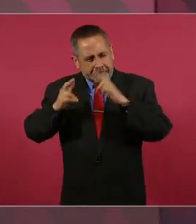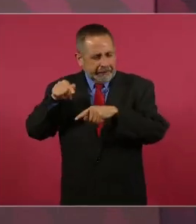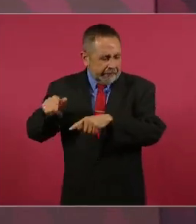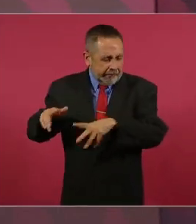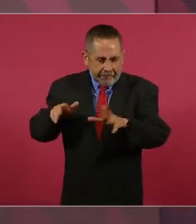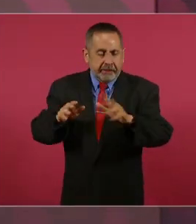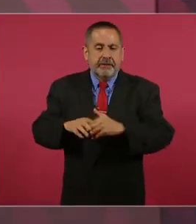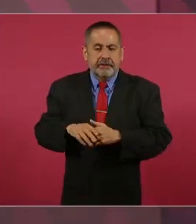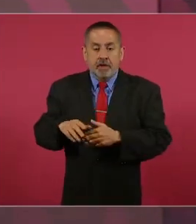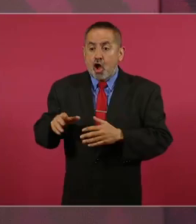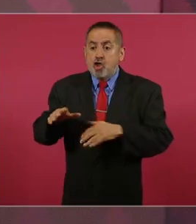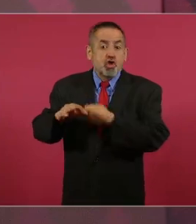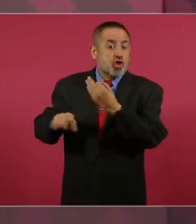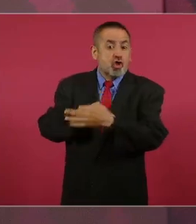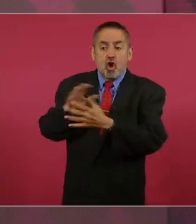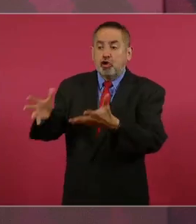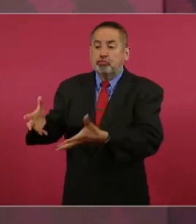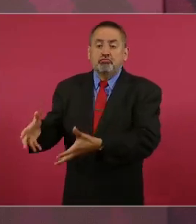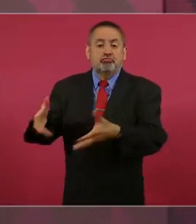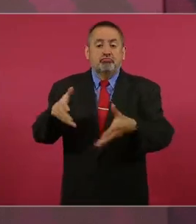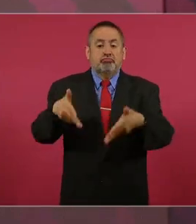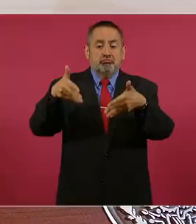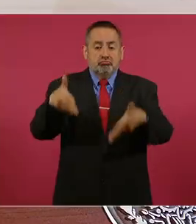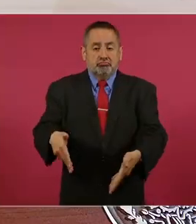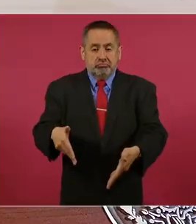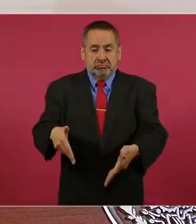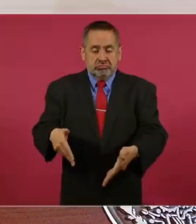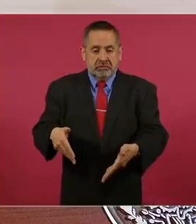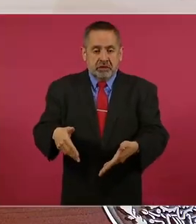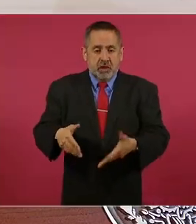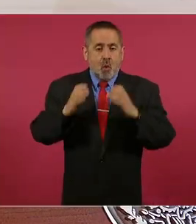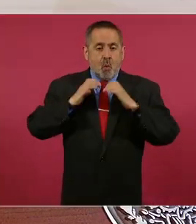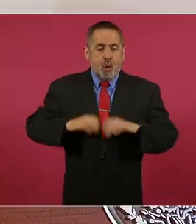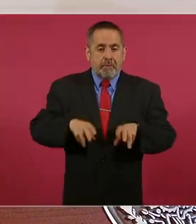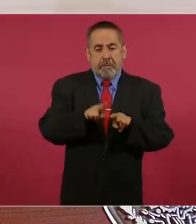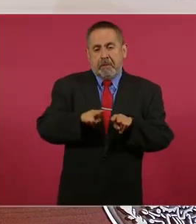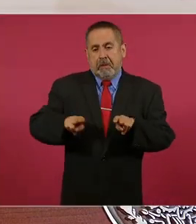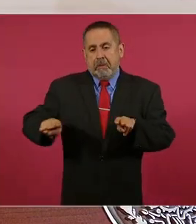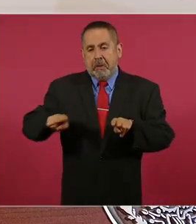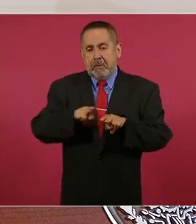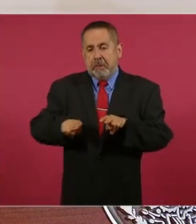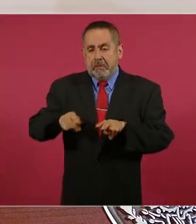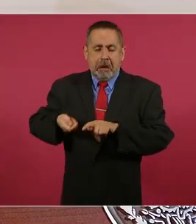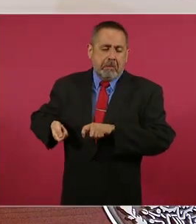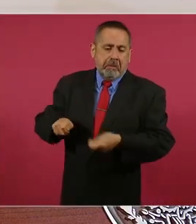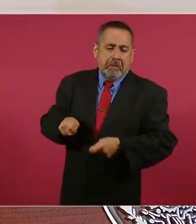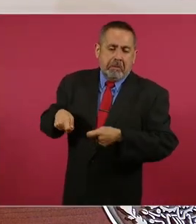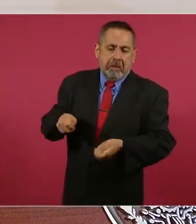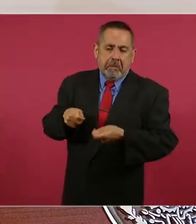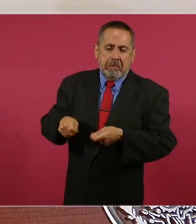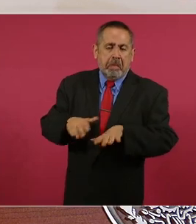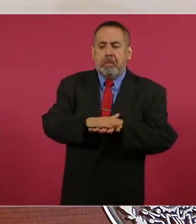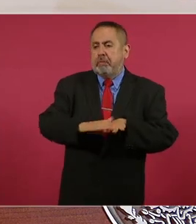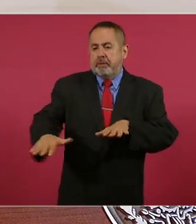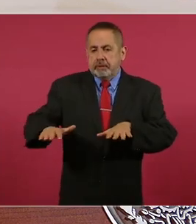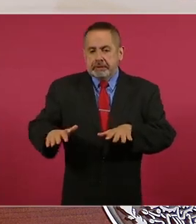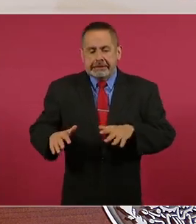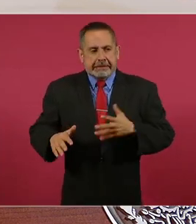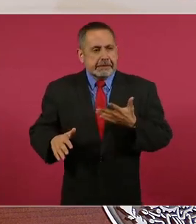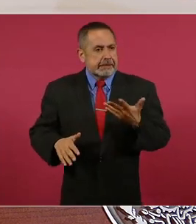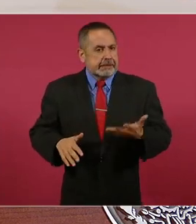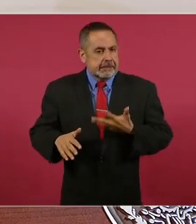y los sepultan en una fosa común, se entierran. Y ahora estamos